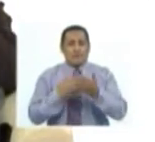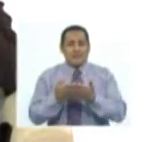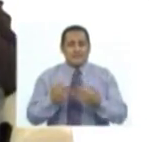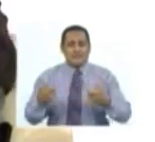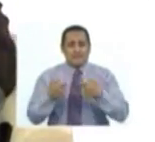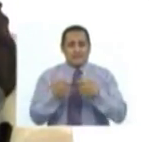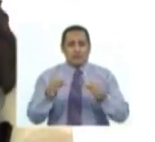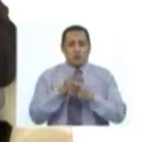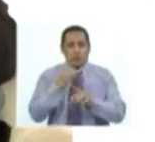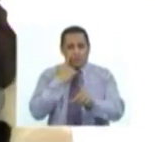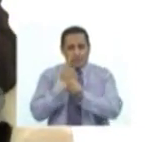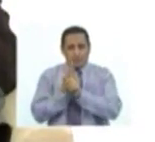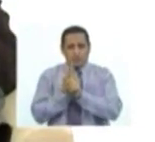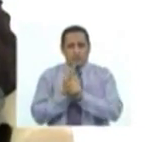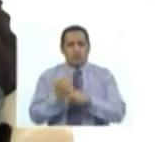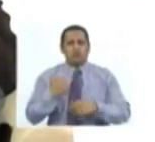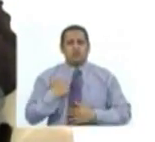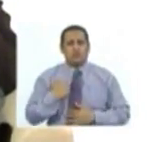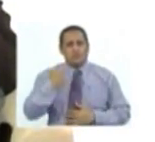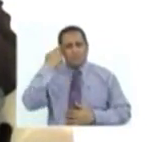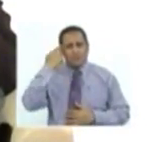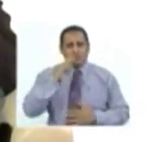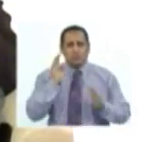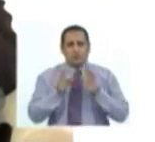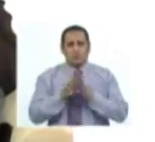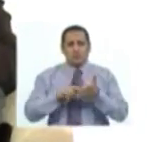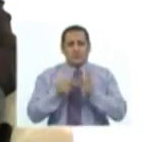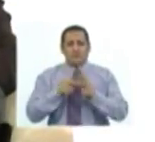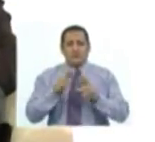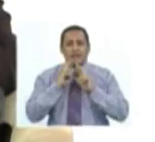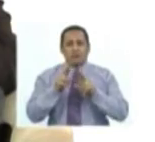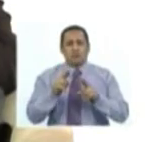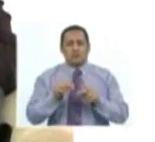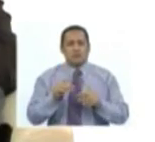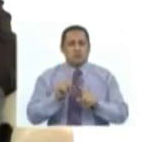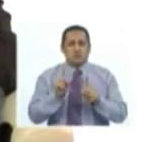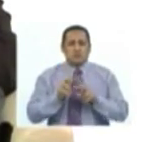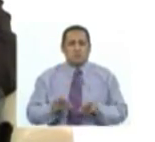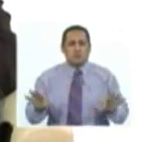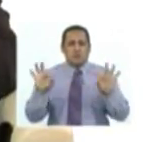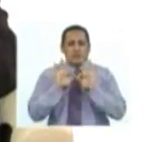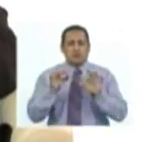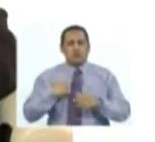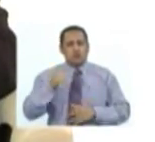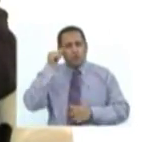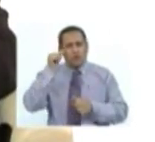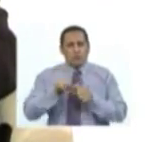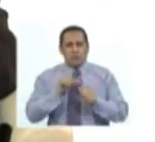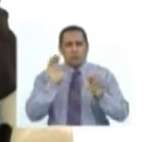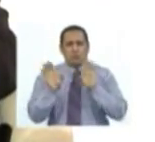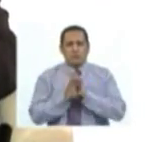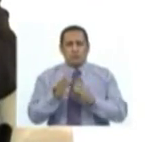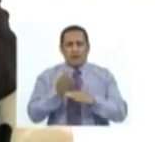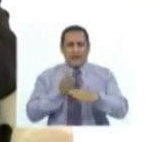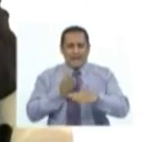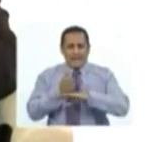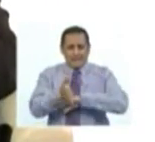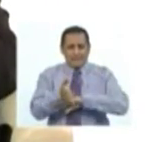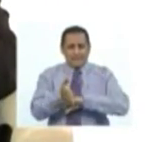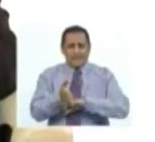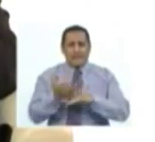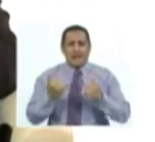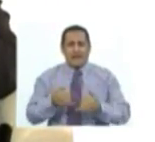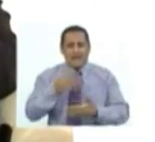o presencialmente me parece que resulta irrelevante. No recuerdo de las sentencias, el tribunal entra